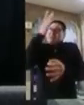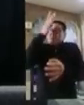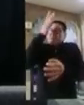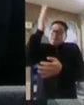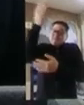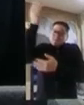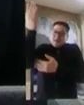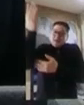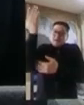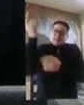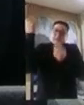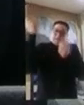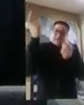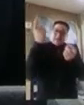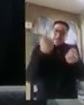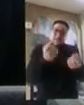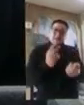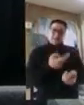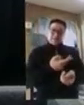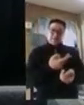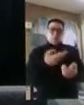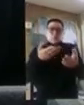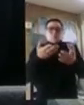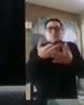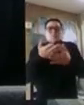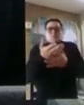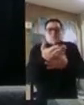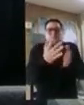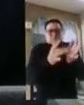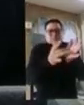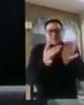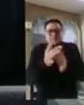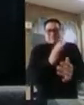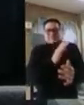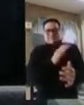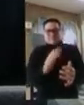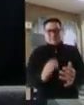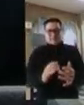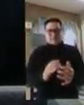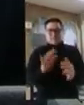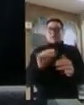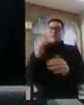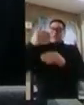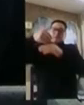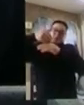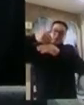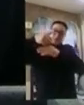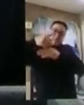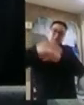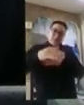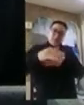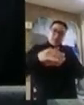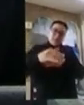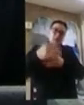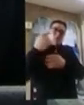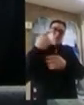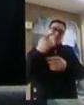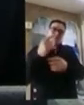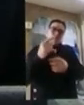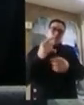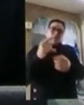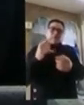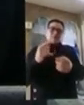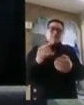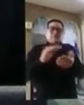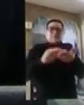por medio de su Hijo Jesucristo, que lo envió por nuestros pecados, para limpiar